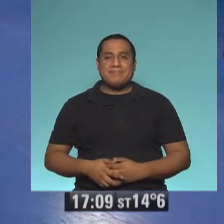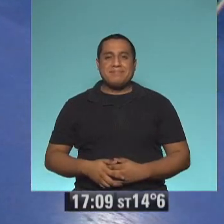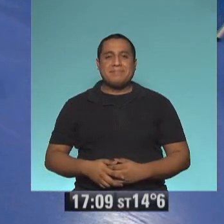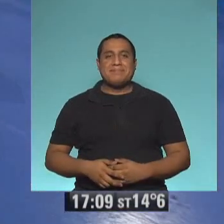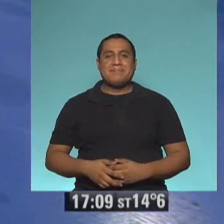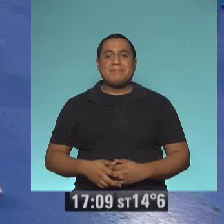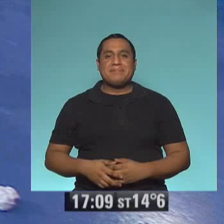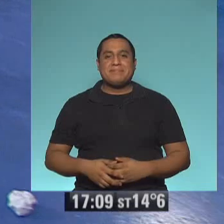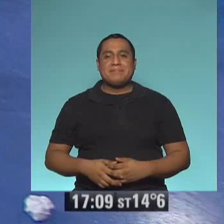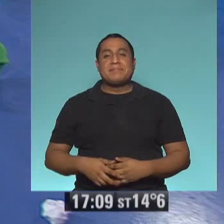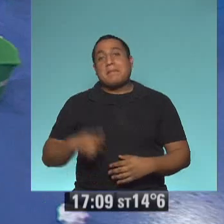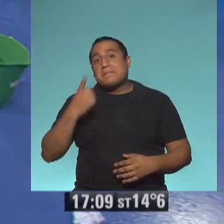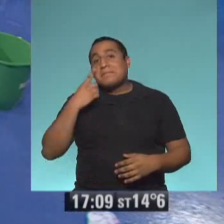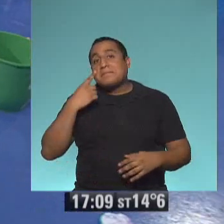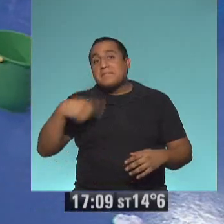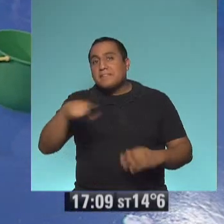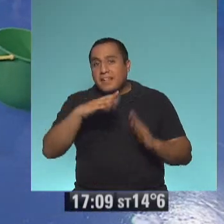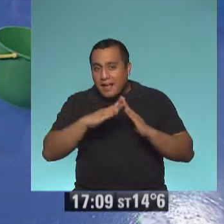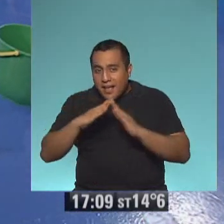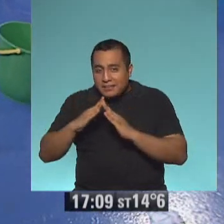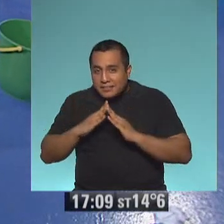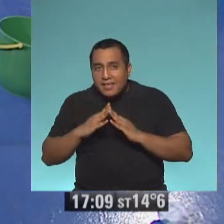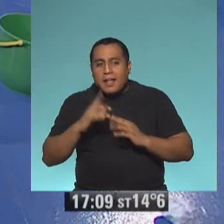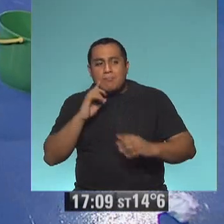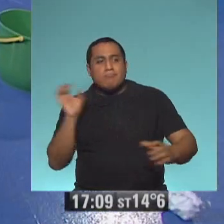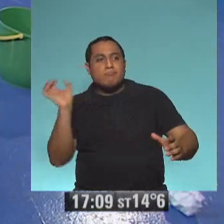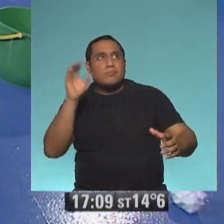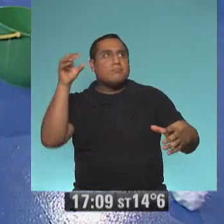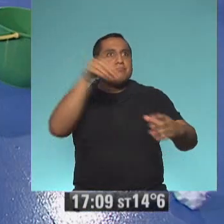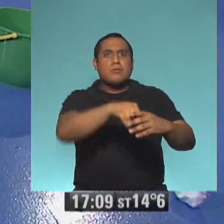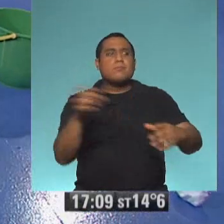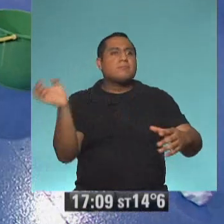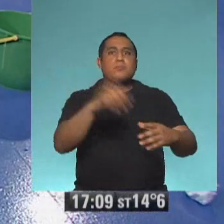vamos a ver cuántas embocaron